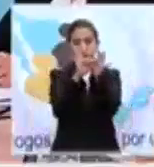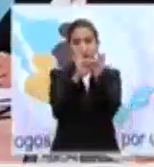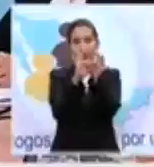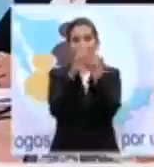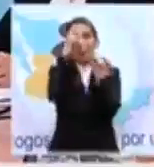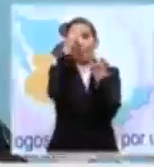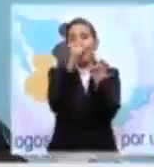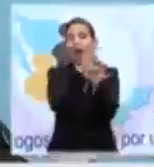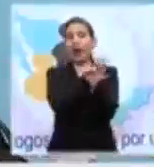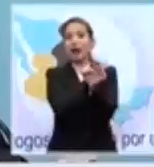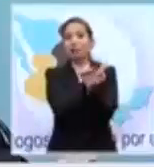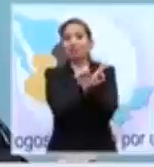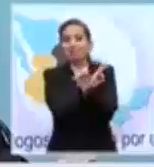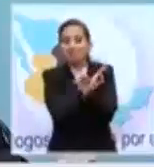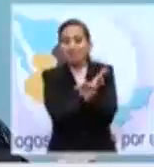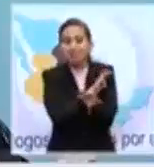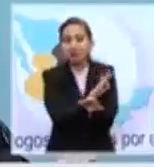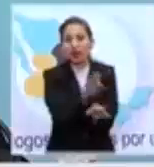para poder